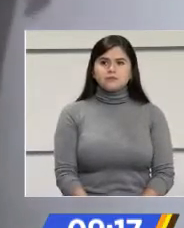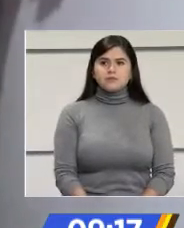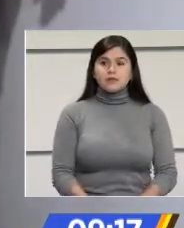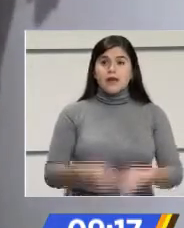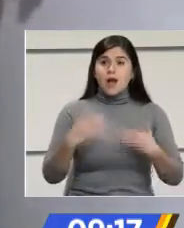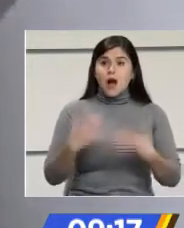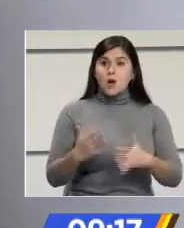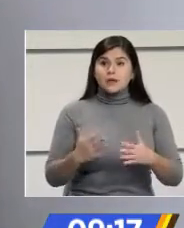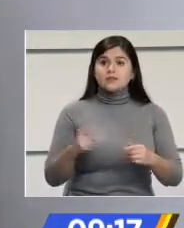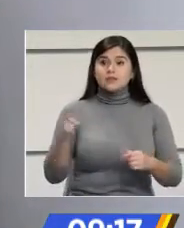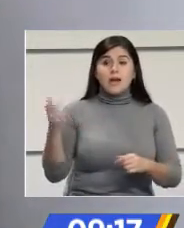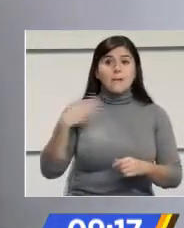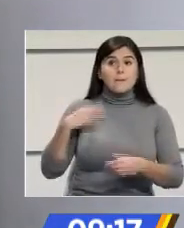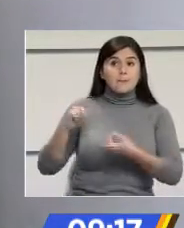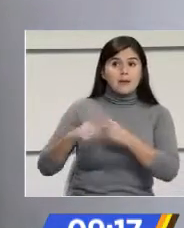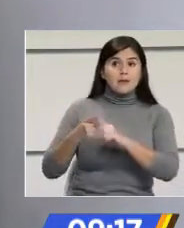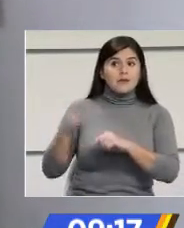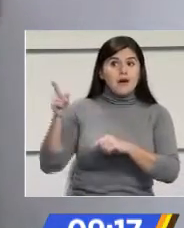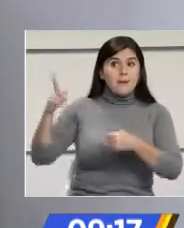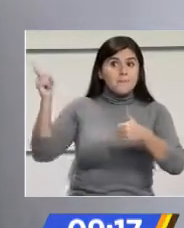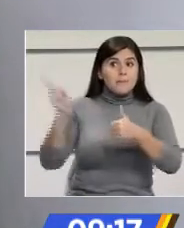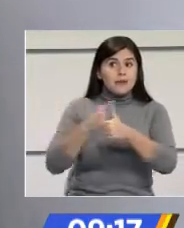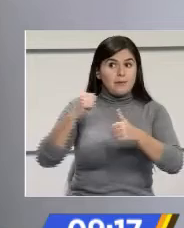mi amiga va a hacer el ejercicio. Pongan